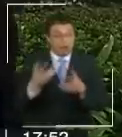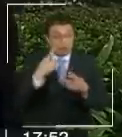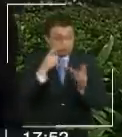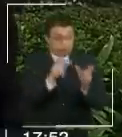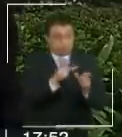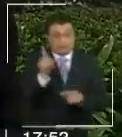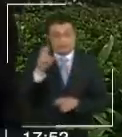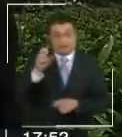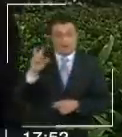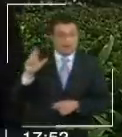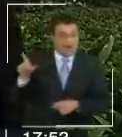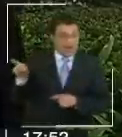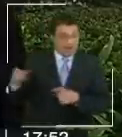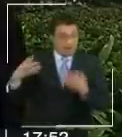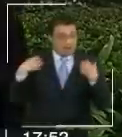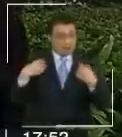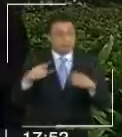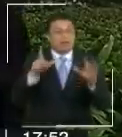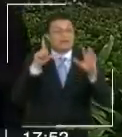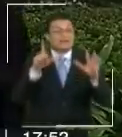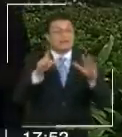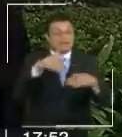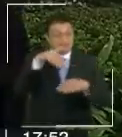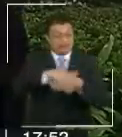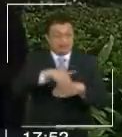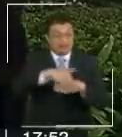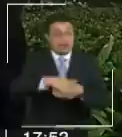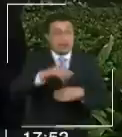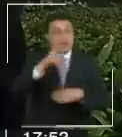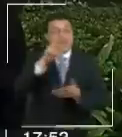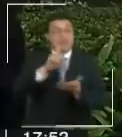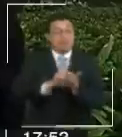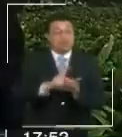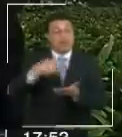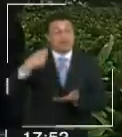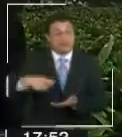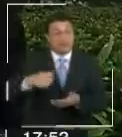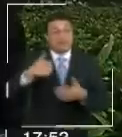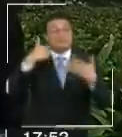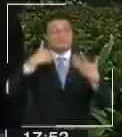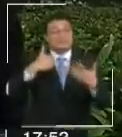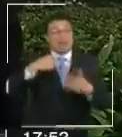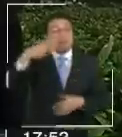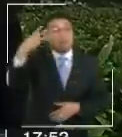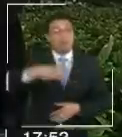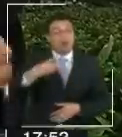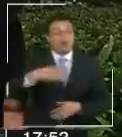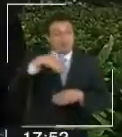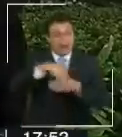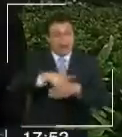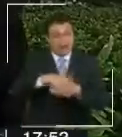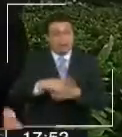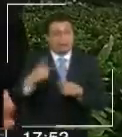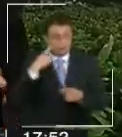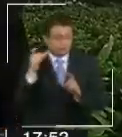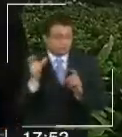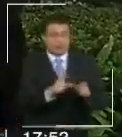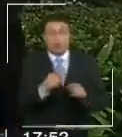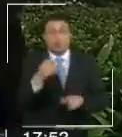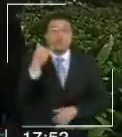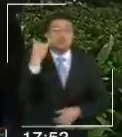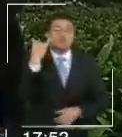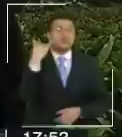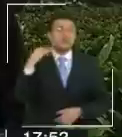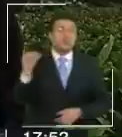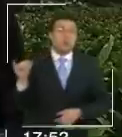distintas. Ha supervisado 7 elecciones parlamentarias, 6 elecciones municipales. Nunca,